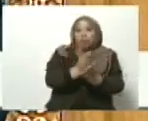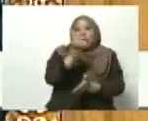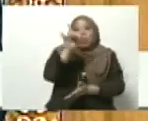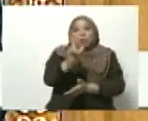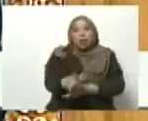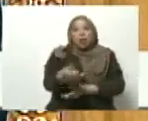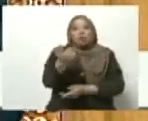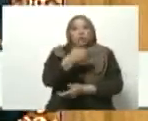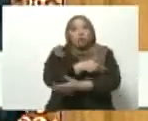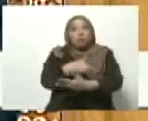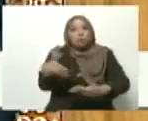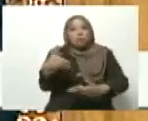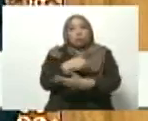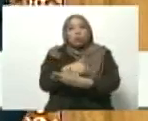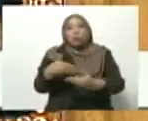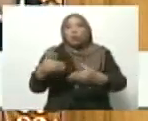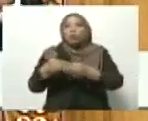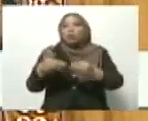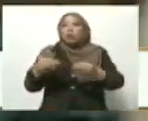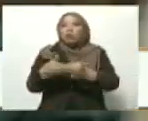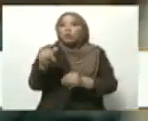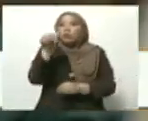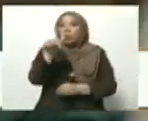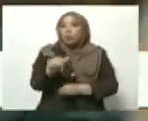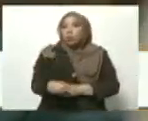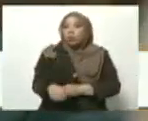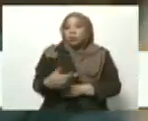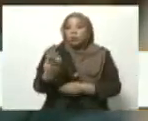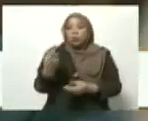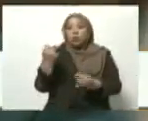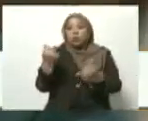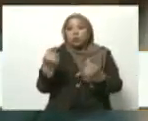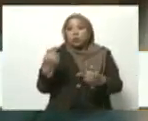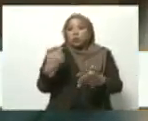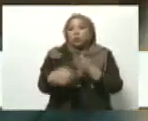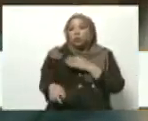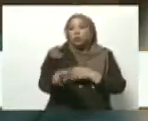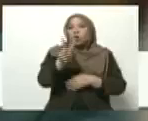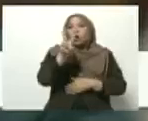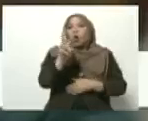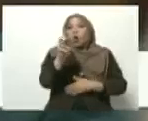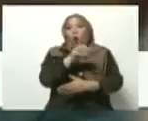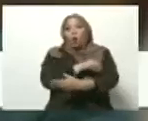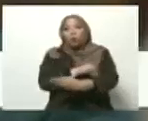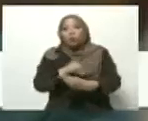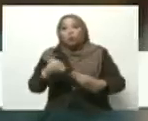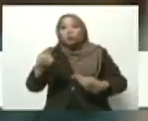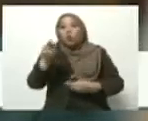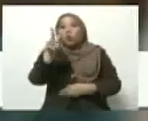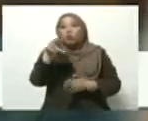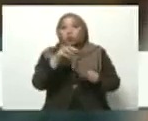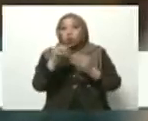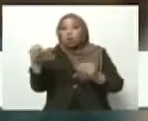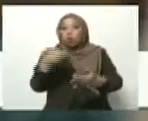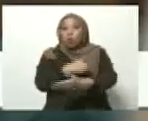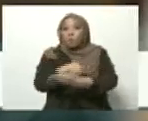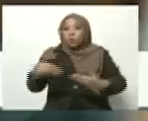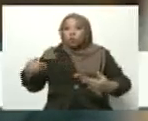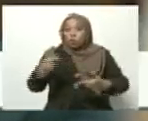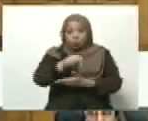familia, de ese negocio, aventurero, iba a invertir para ganarse los 200 millones de dólares y contratos exclusivos, porque eso lo